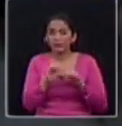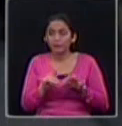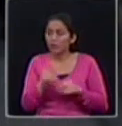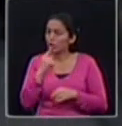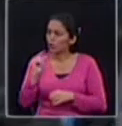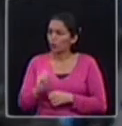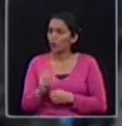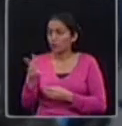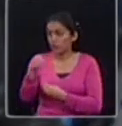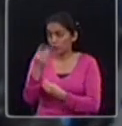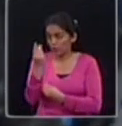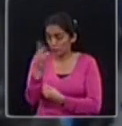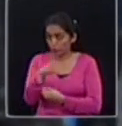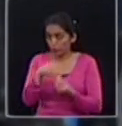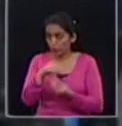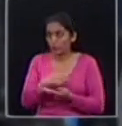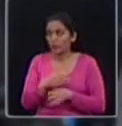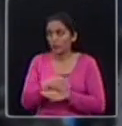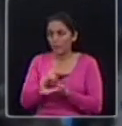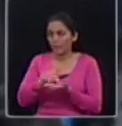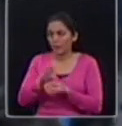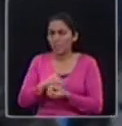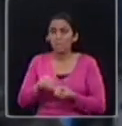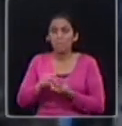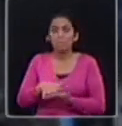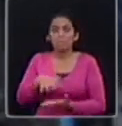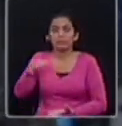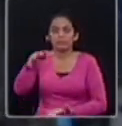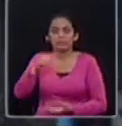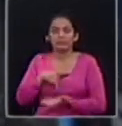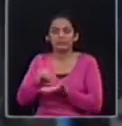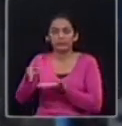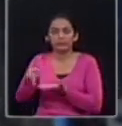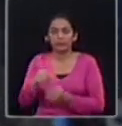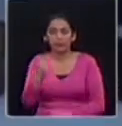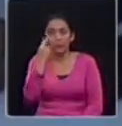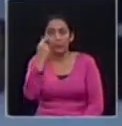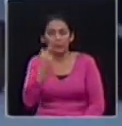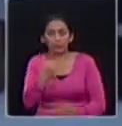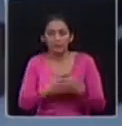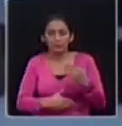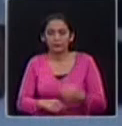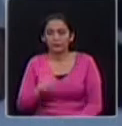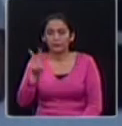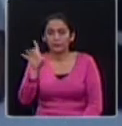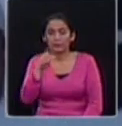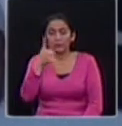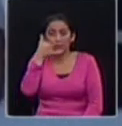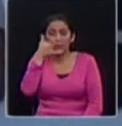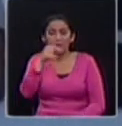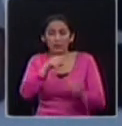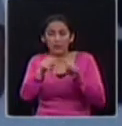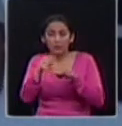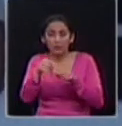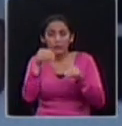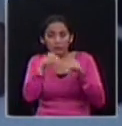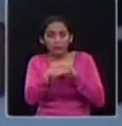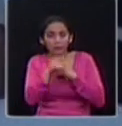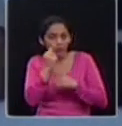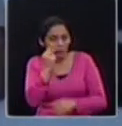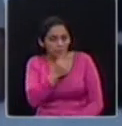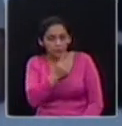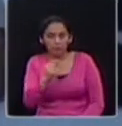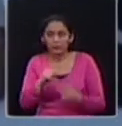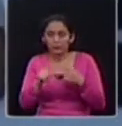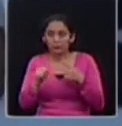ganancias extraordinarias. Se decomisaron varias evidencias. 28 teléfonos celulares de diferentes modelos y marcas,